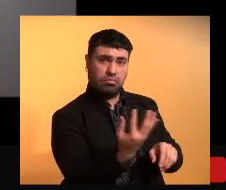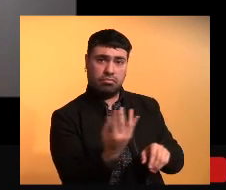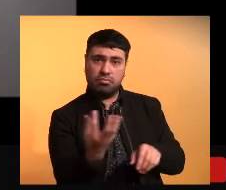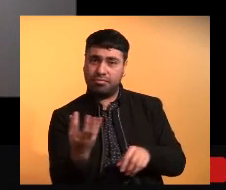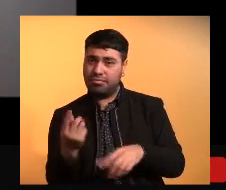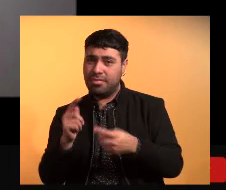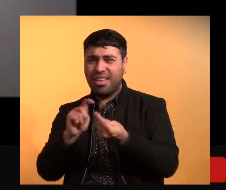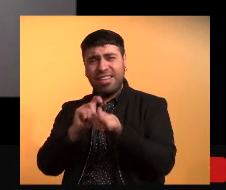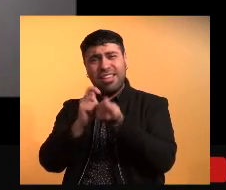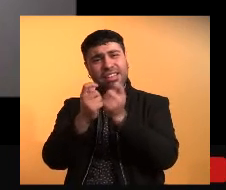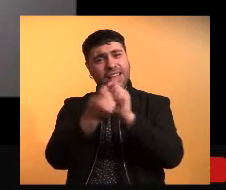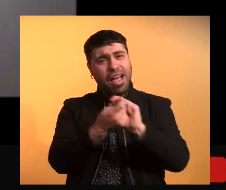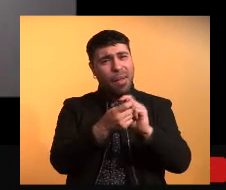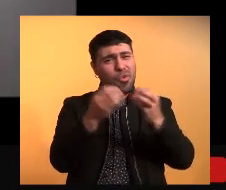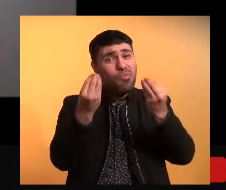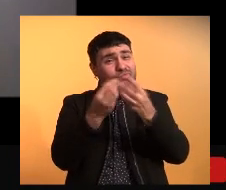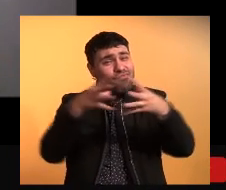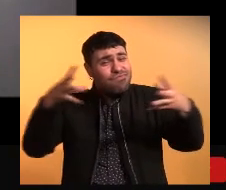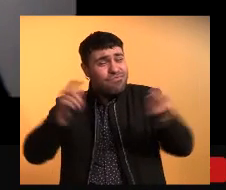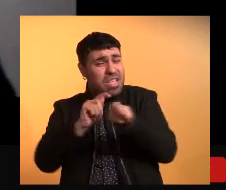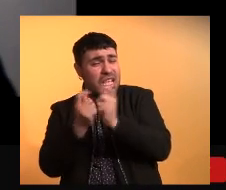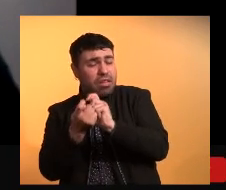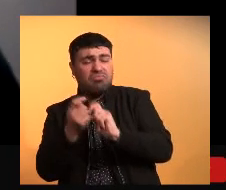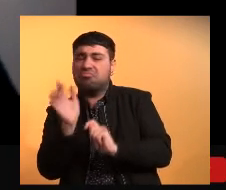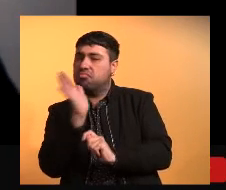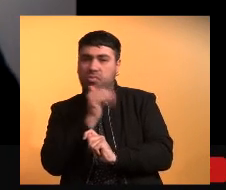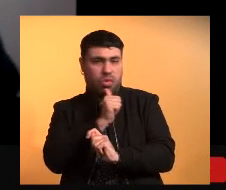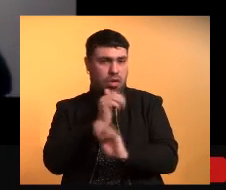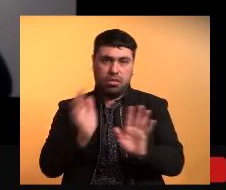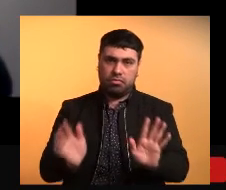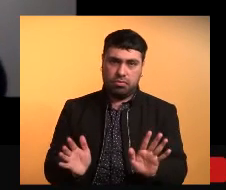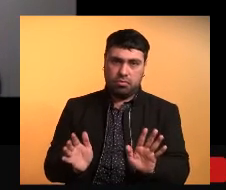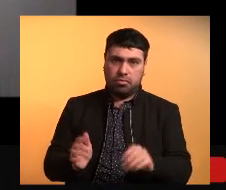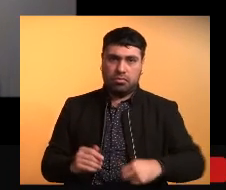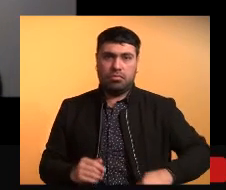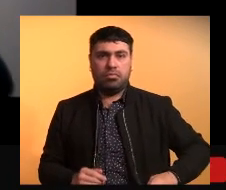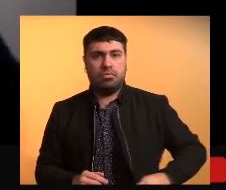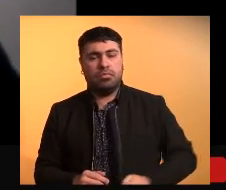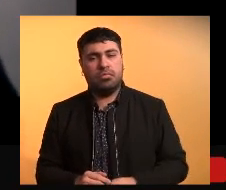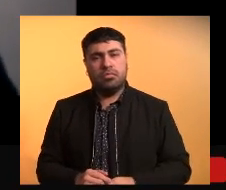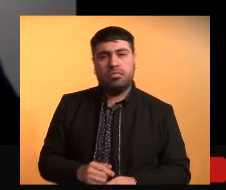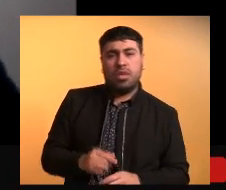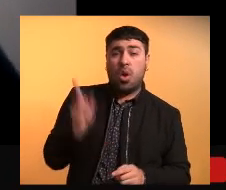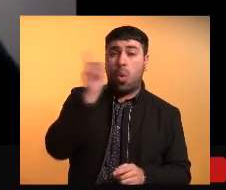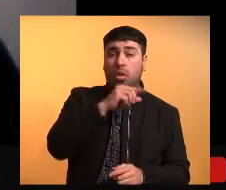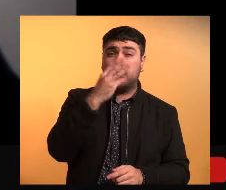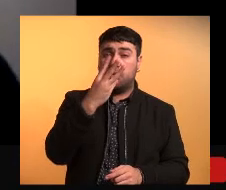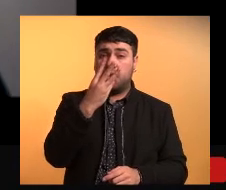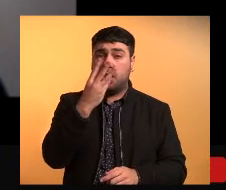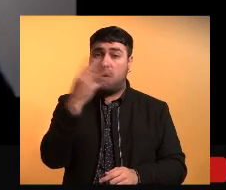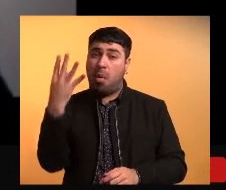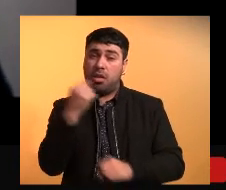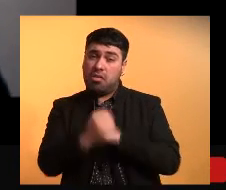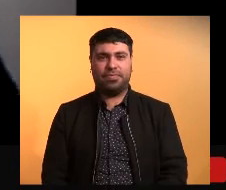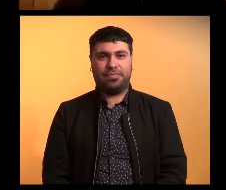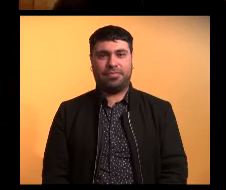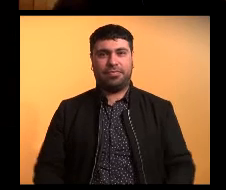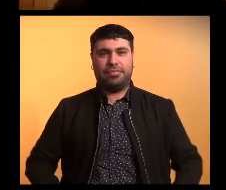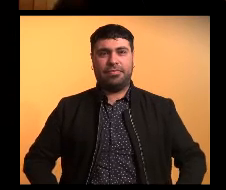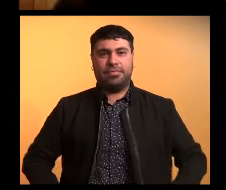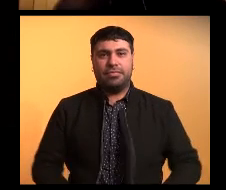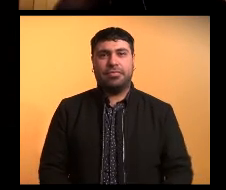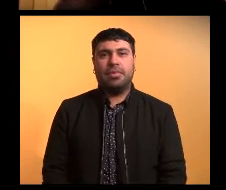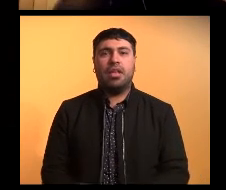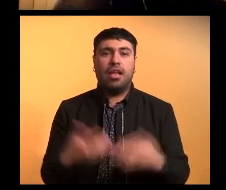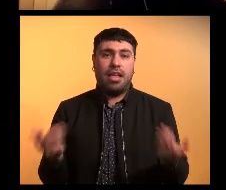datos, pero no vimos una diferencia tan radical respecto de al menos 3 o 4 años anteriores, que eso es nuestra base de datos por ahora. Bueno,